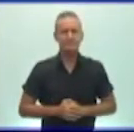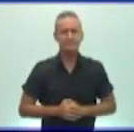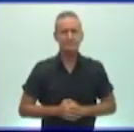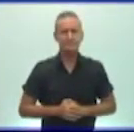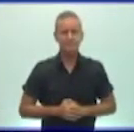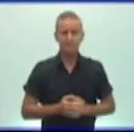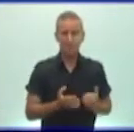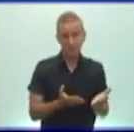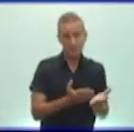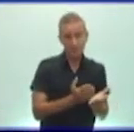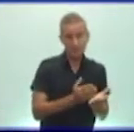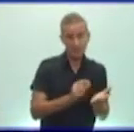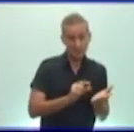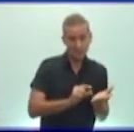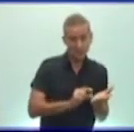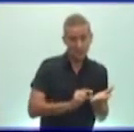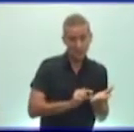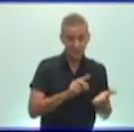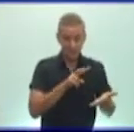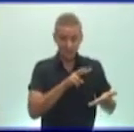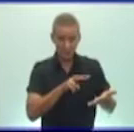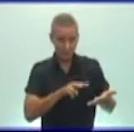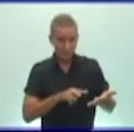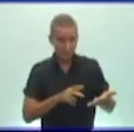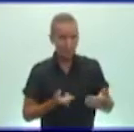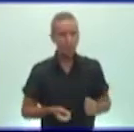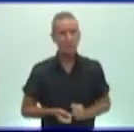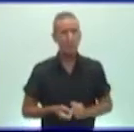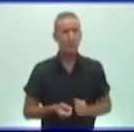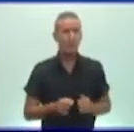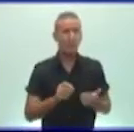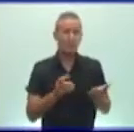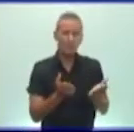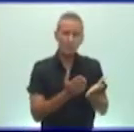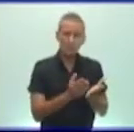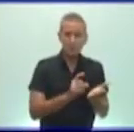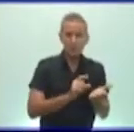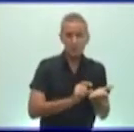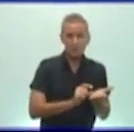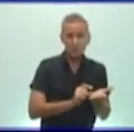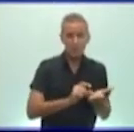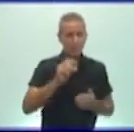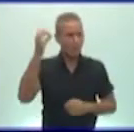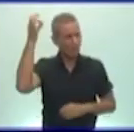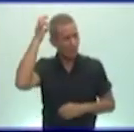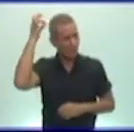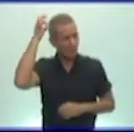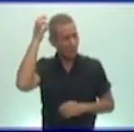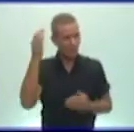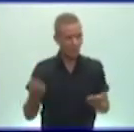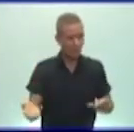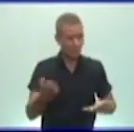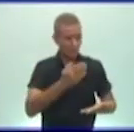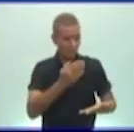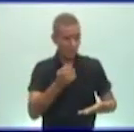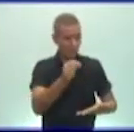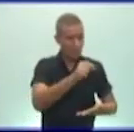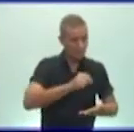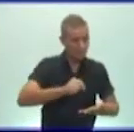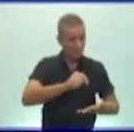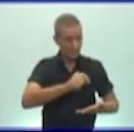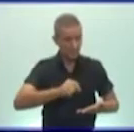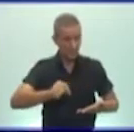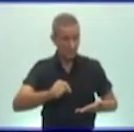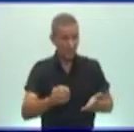El libro de texto de lectura, el libro de texto de español, el cuaderno de caligrafía,